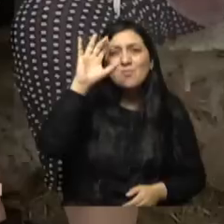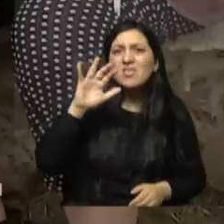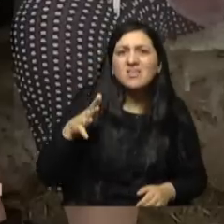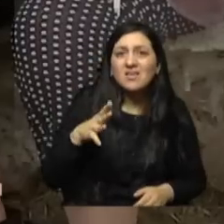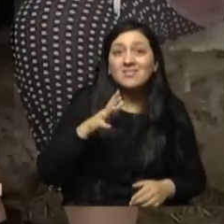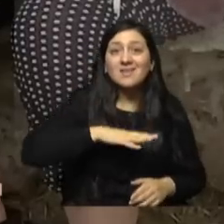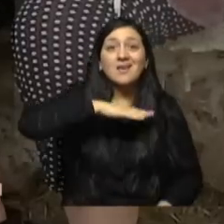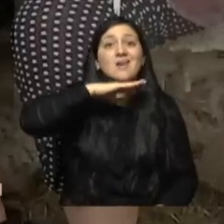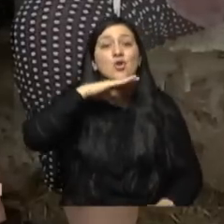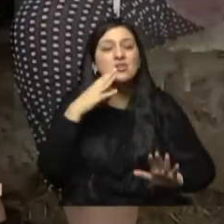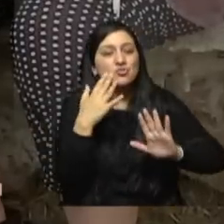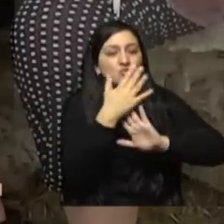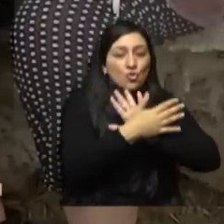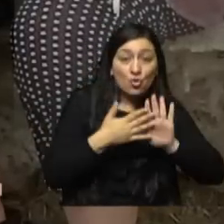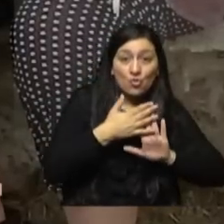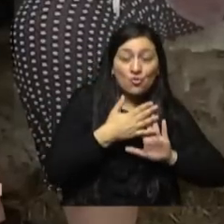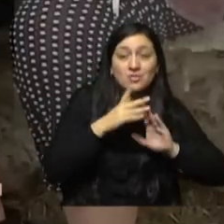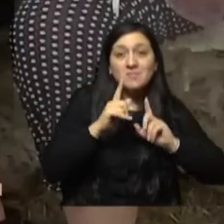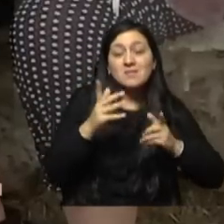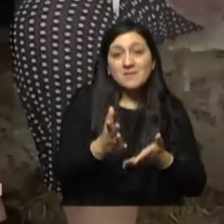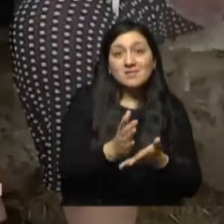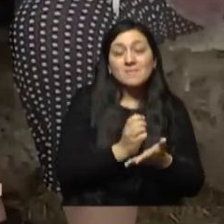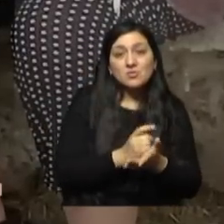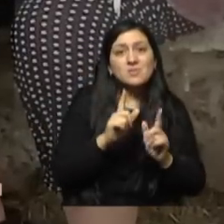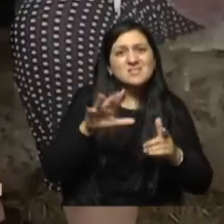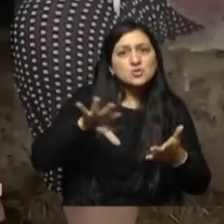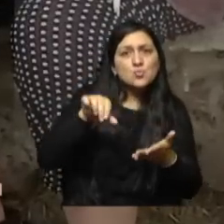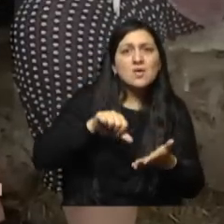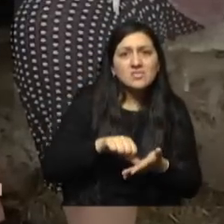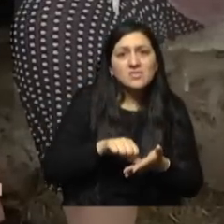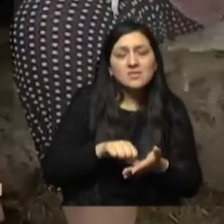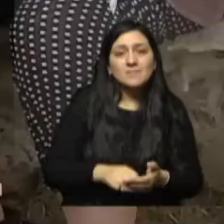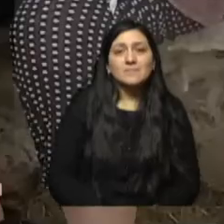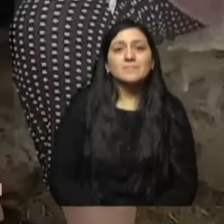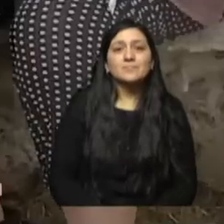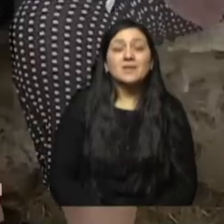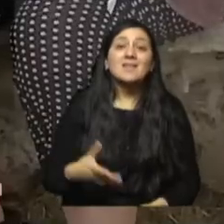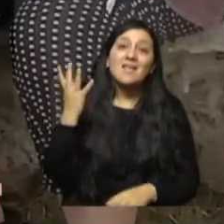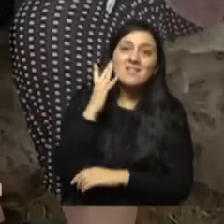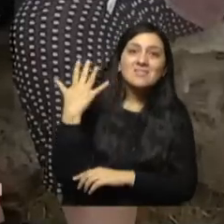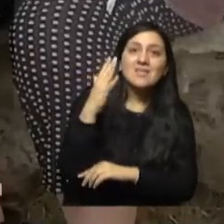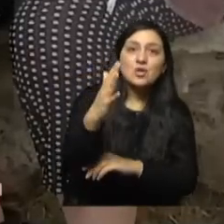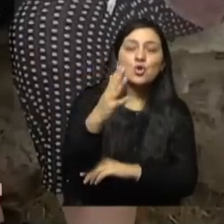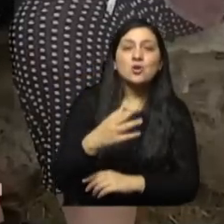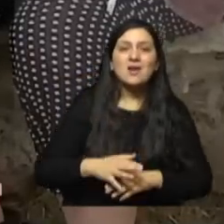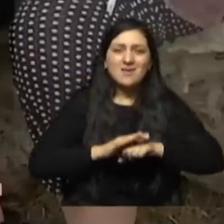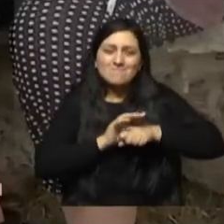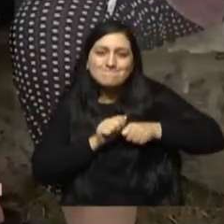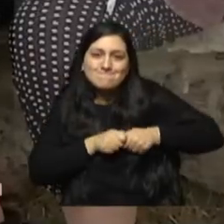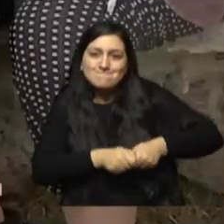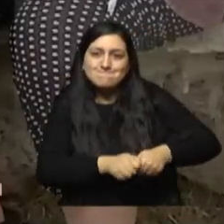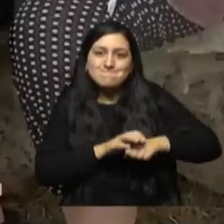Canelones todo, de Canelones departamento y de Canelones ciudad. En el interior, la represión de la